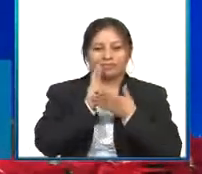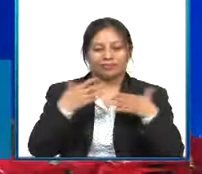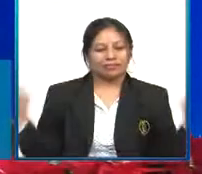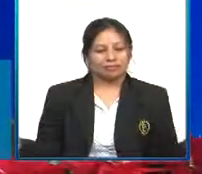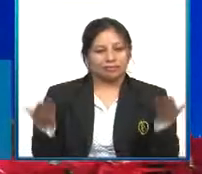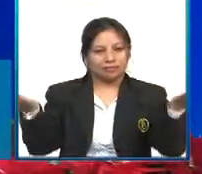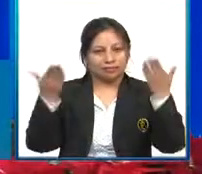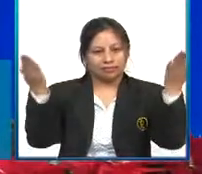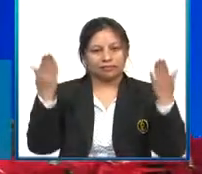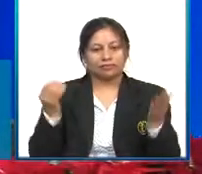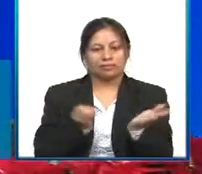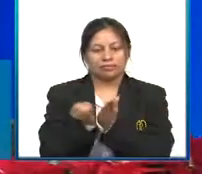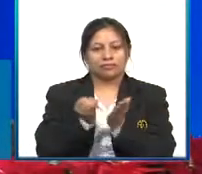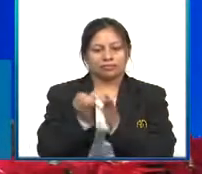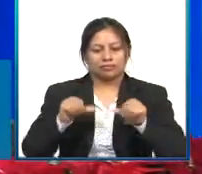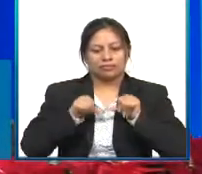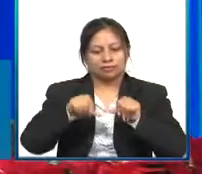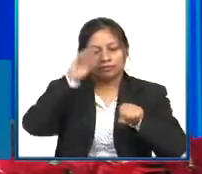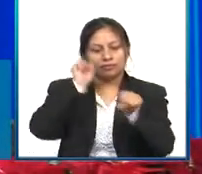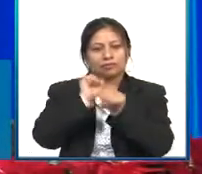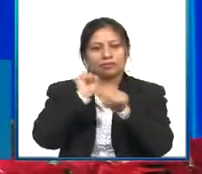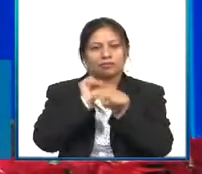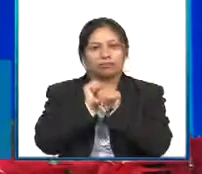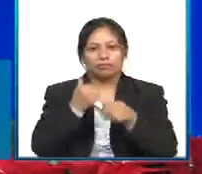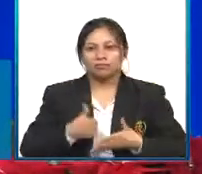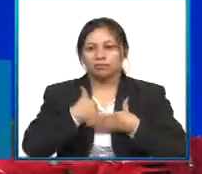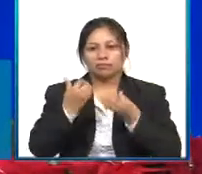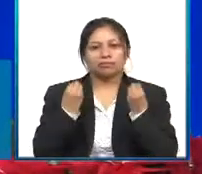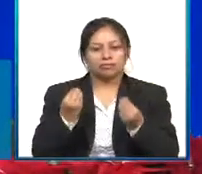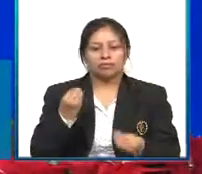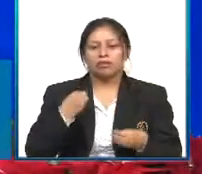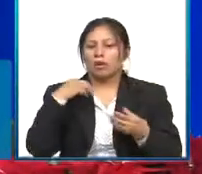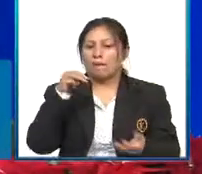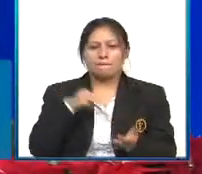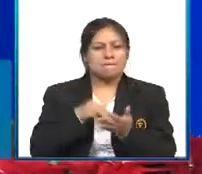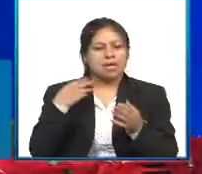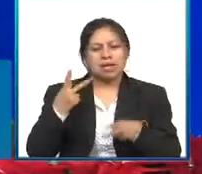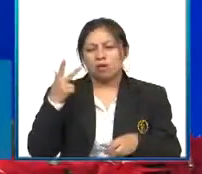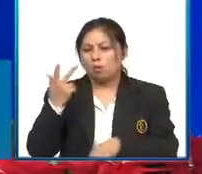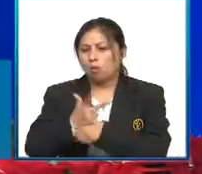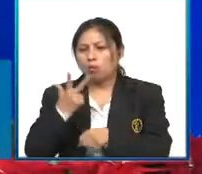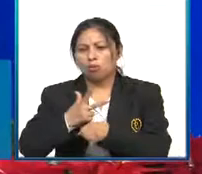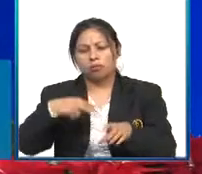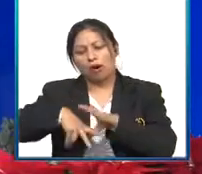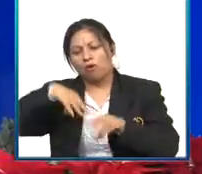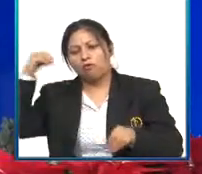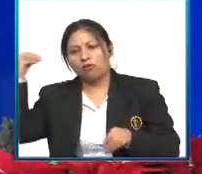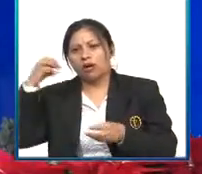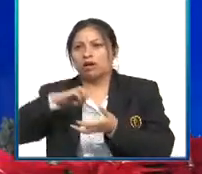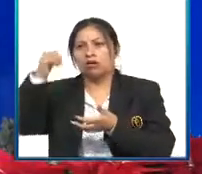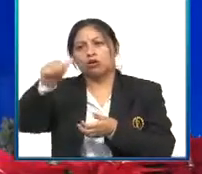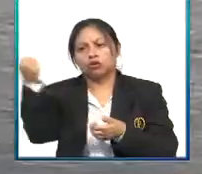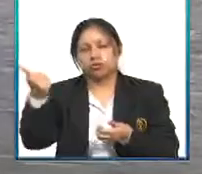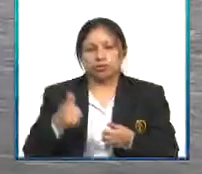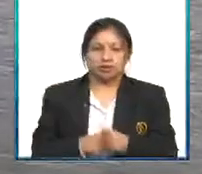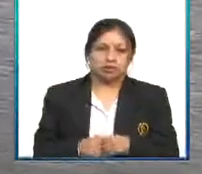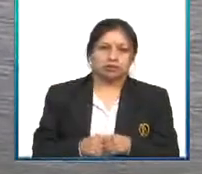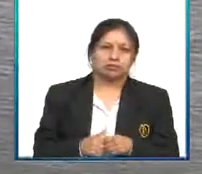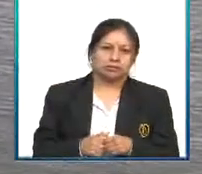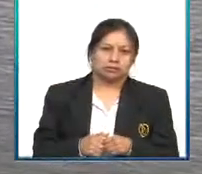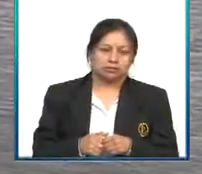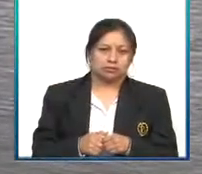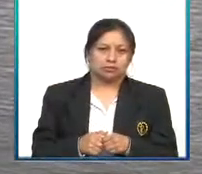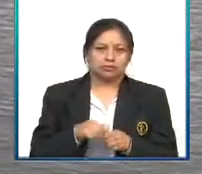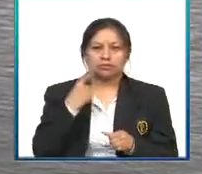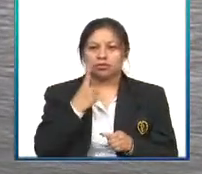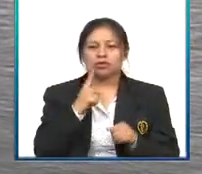instó a las instituciones a seguir con el trabajo en favor de los miles de guatemaltecos que se encuentran fuera de las fronteras del país.